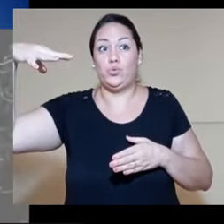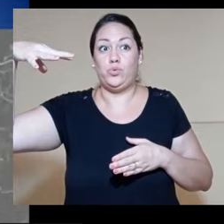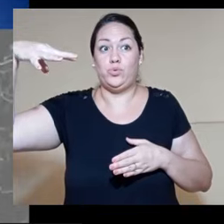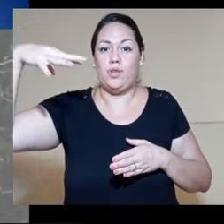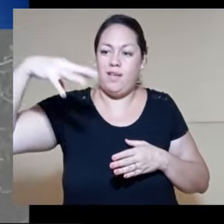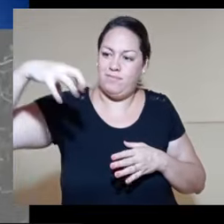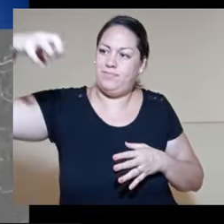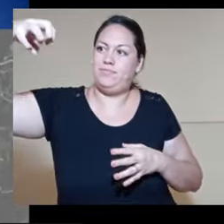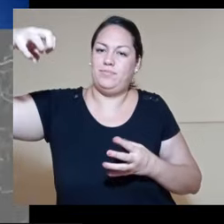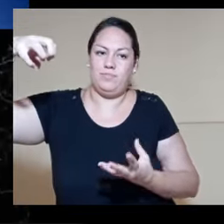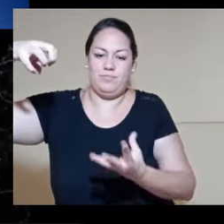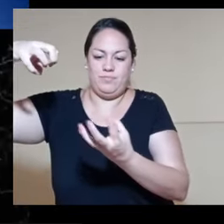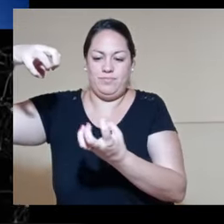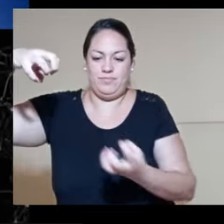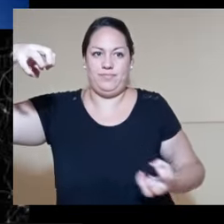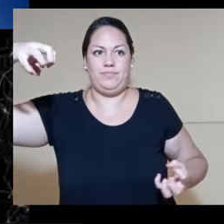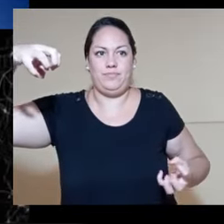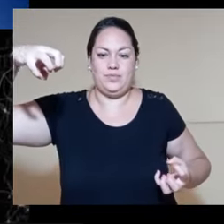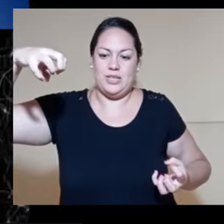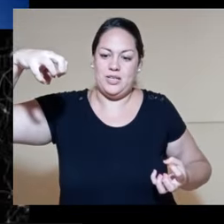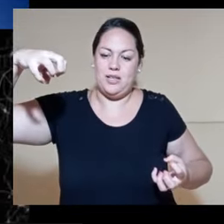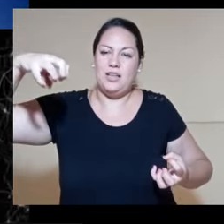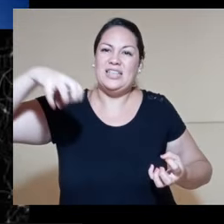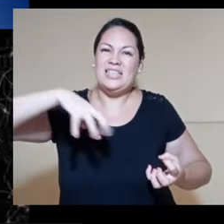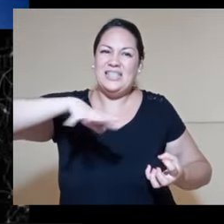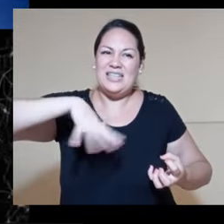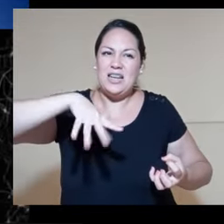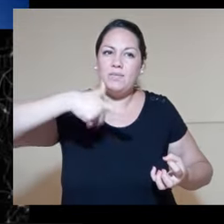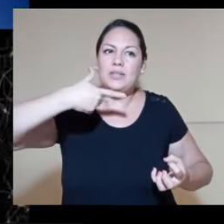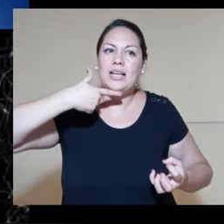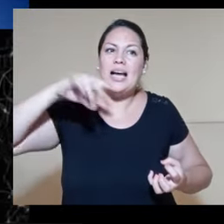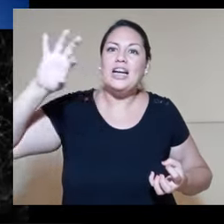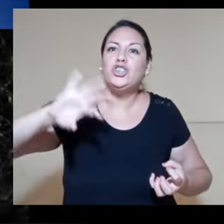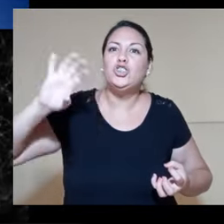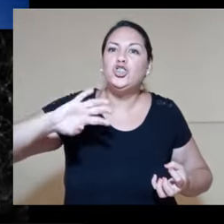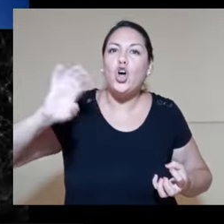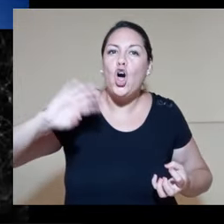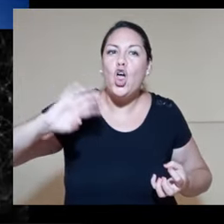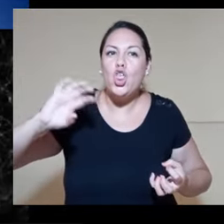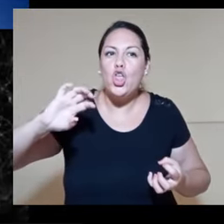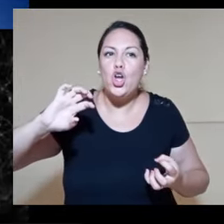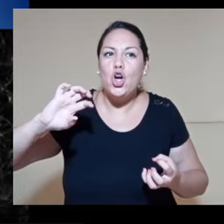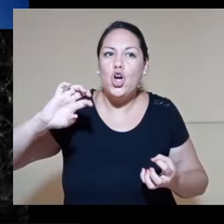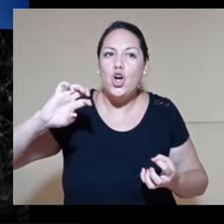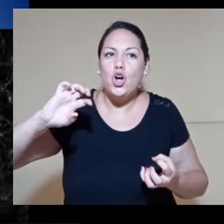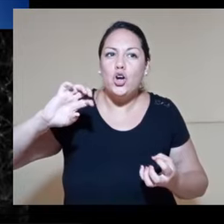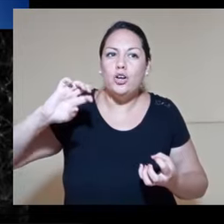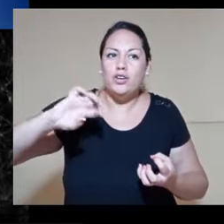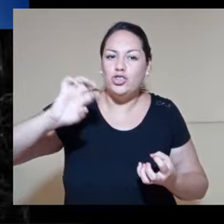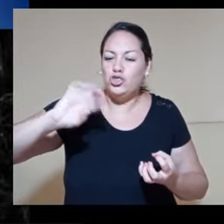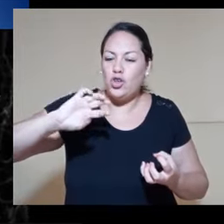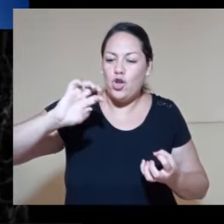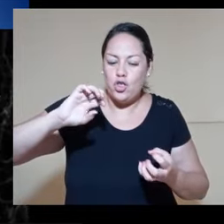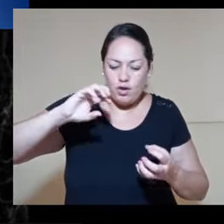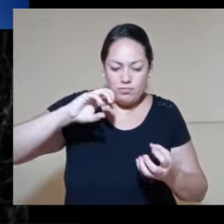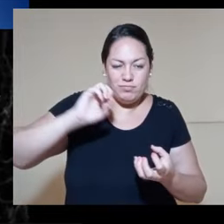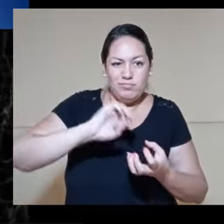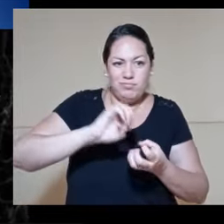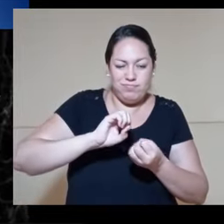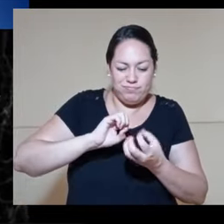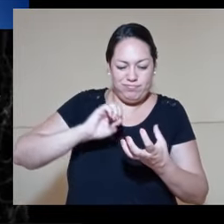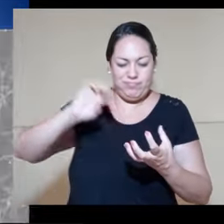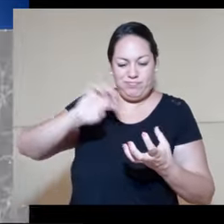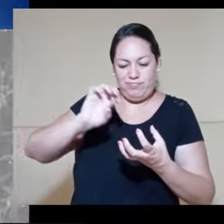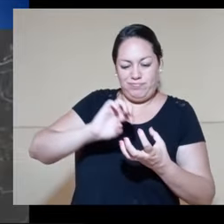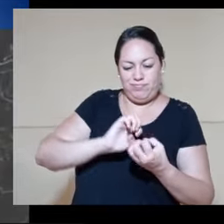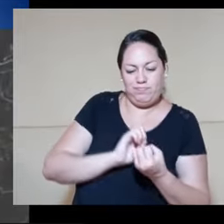enciende. ¿Ah? ¿Ven? Ahí se produjo el complejo neurotransmisor-receptor, empezó a entrar el sodio y ya se